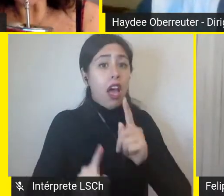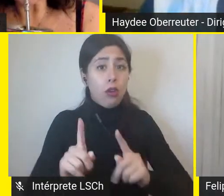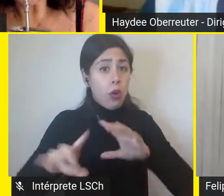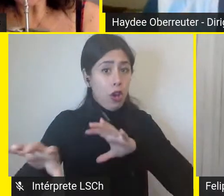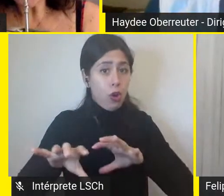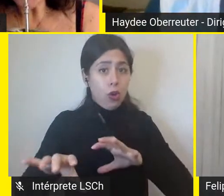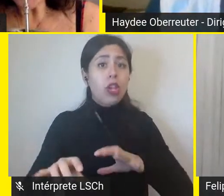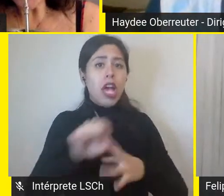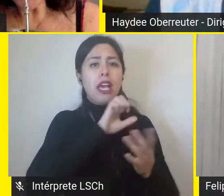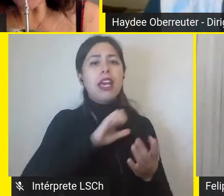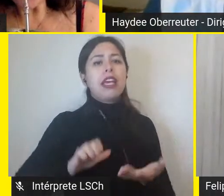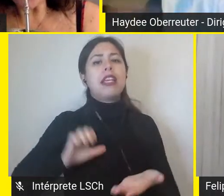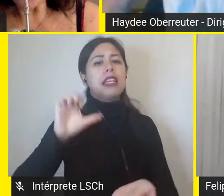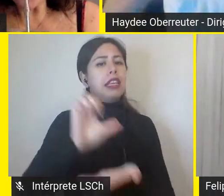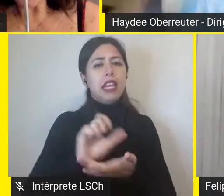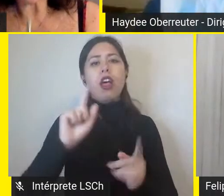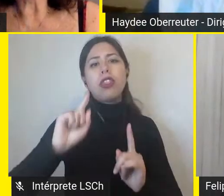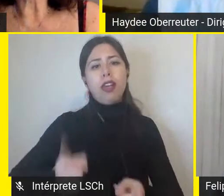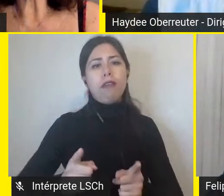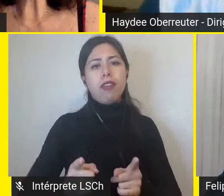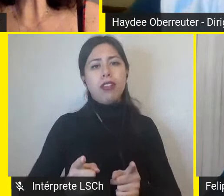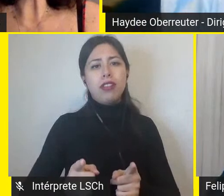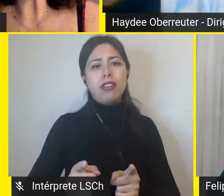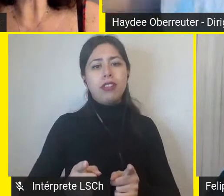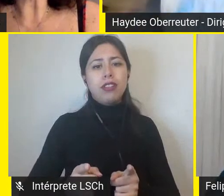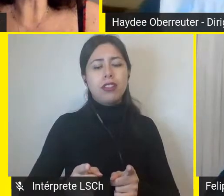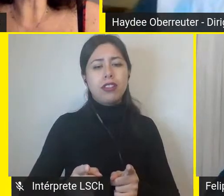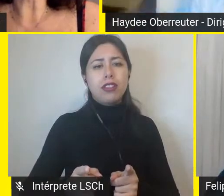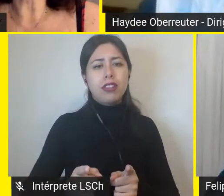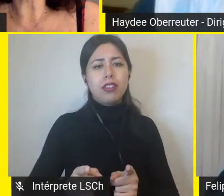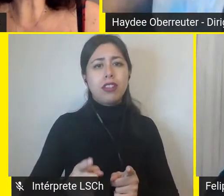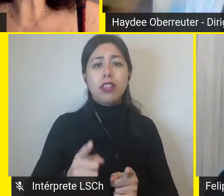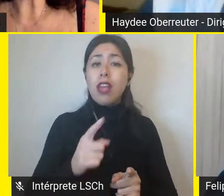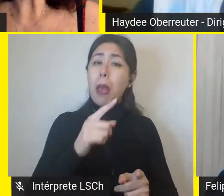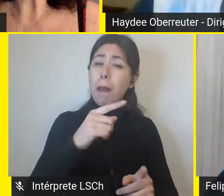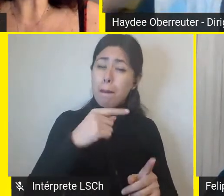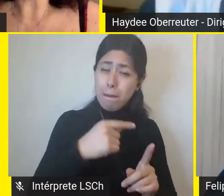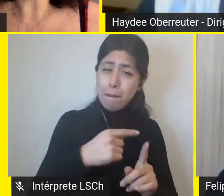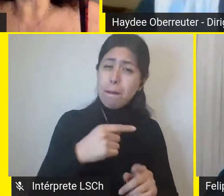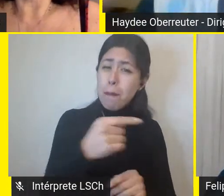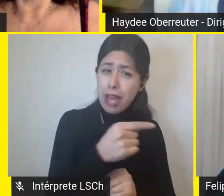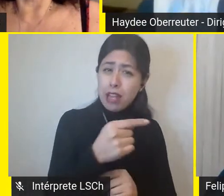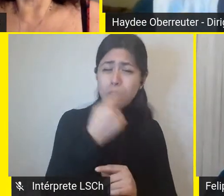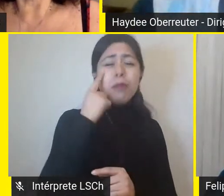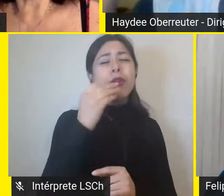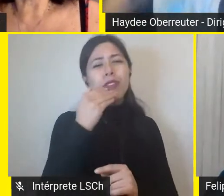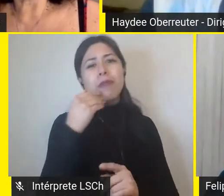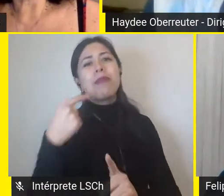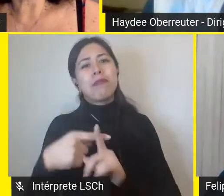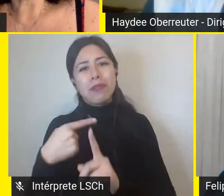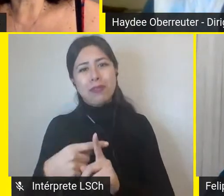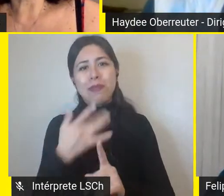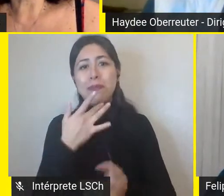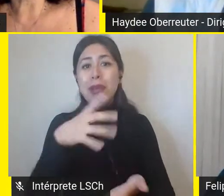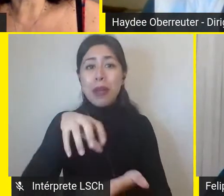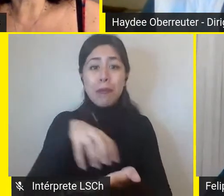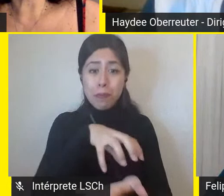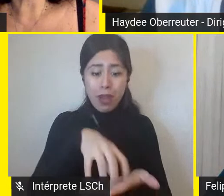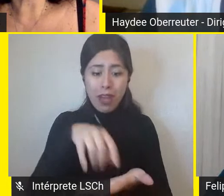Estado haber hecho. Tiene de malo, pero tiene de bueno también, porque el pueblo se conoce y se fortalece en